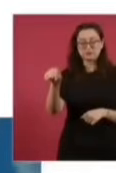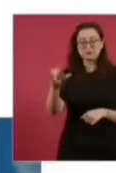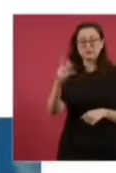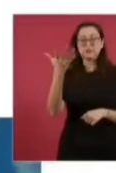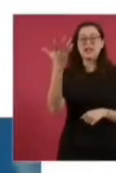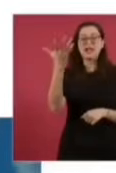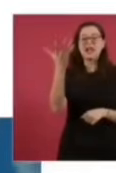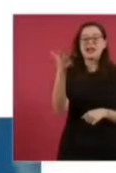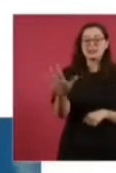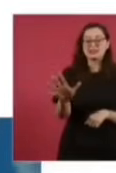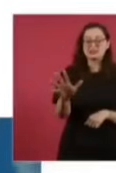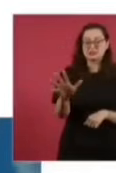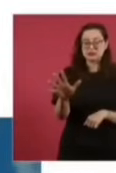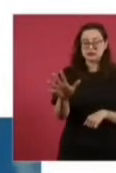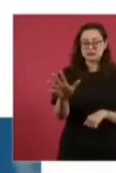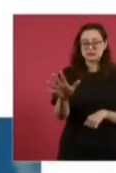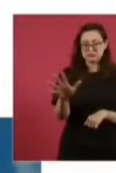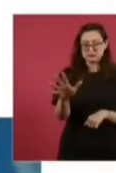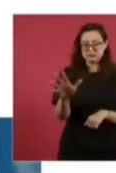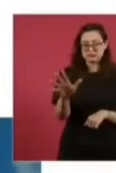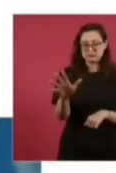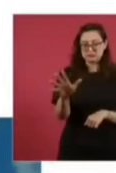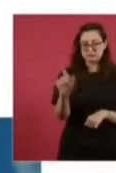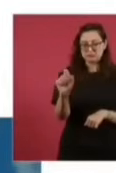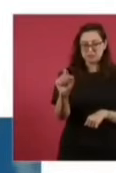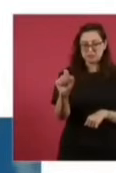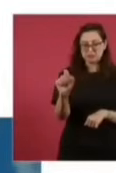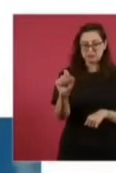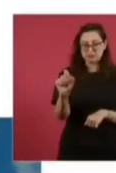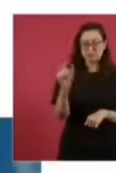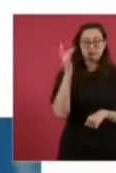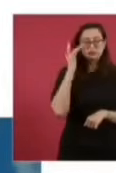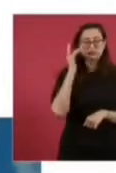aterrizaje en el aeropuerto de Santa Teresa.